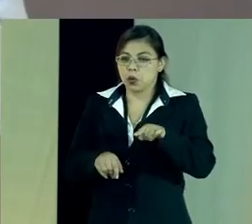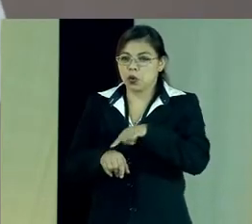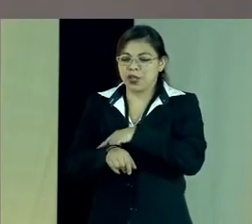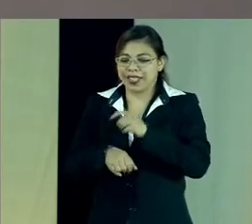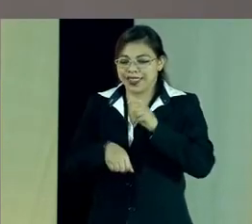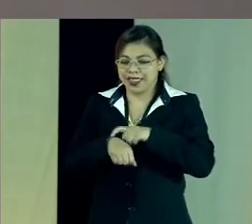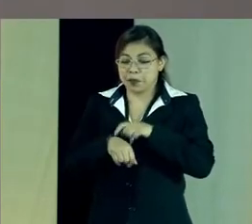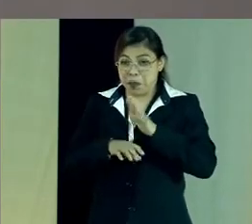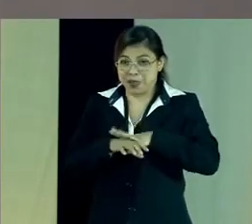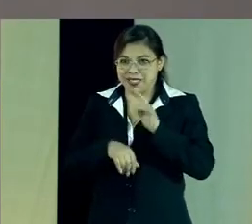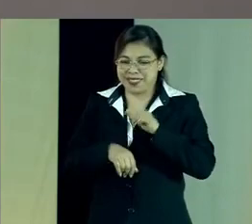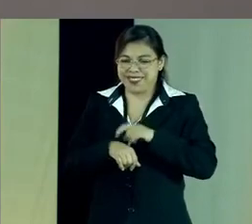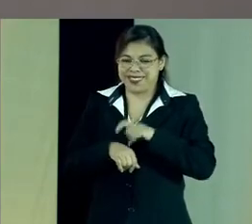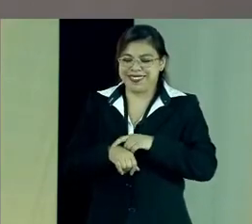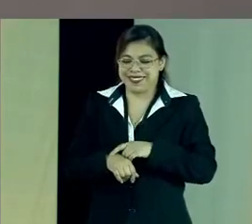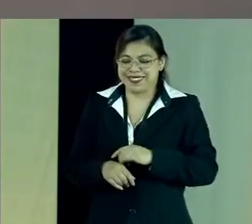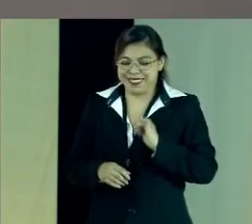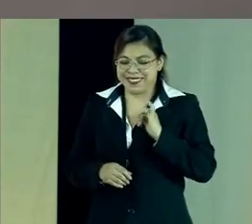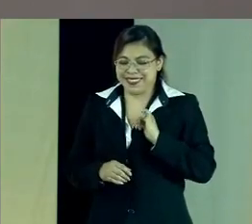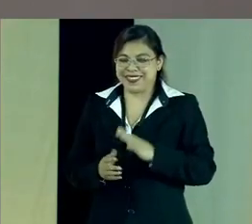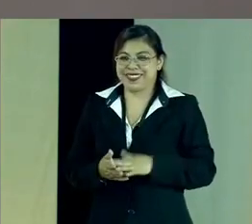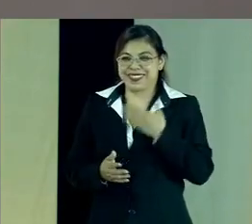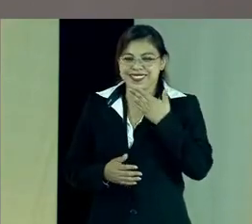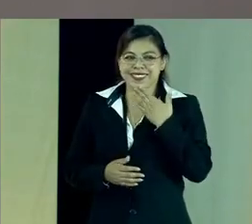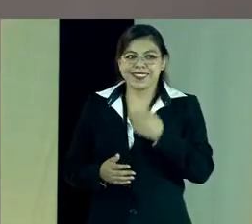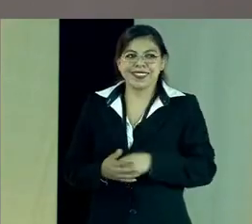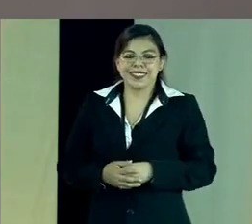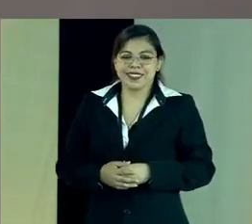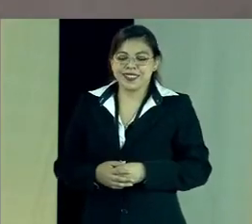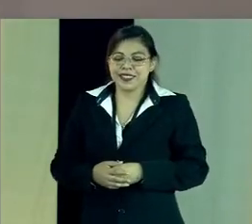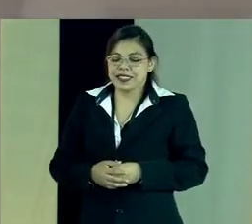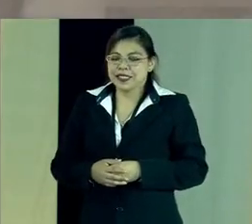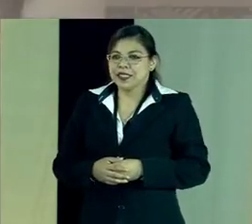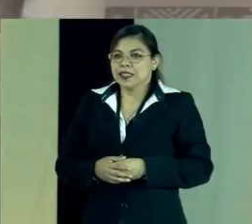tenemos más tiempo pero como el tiempo